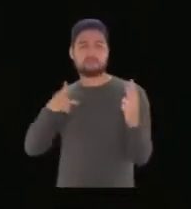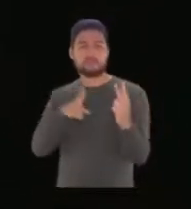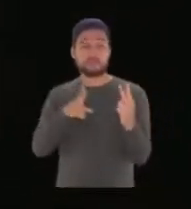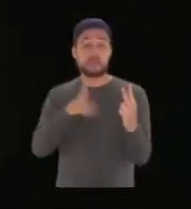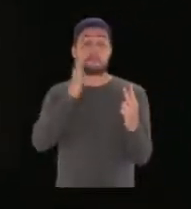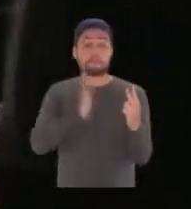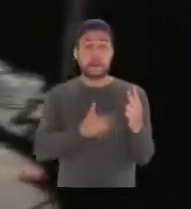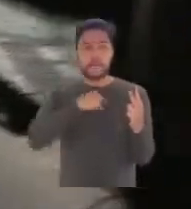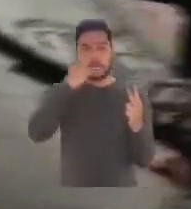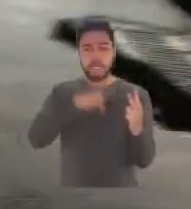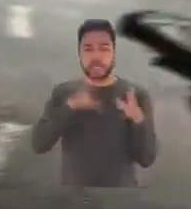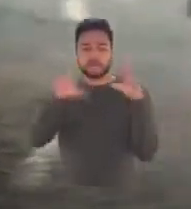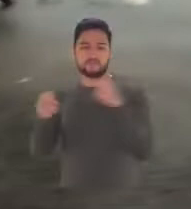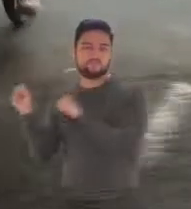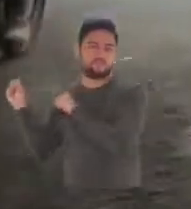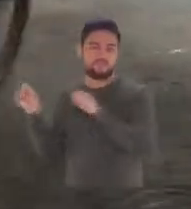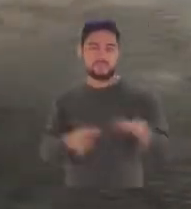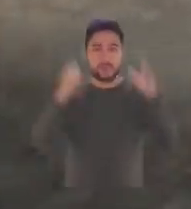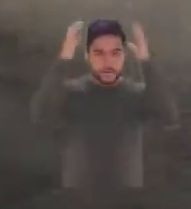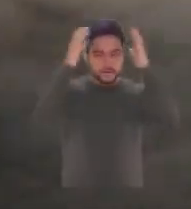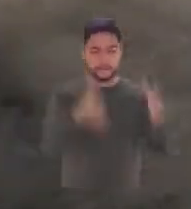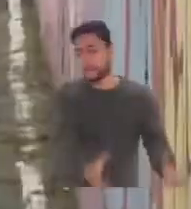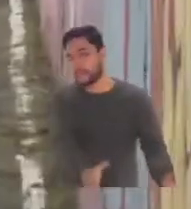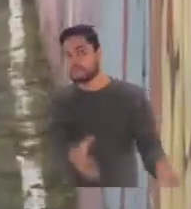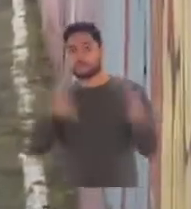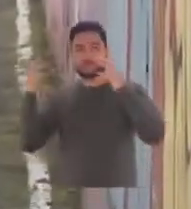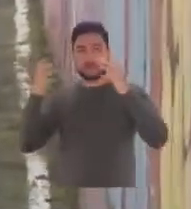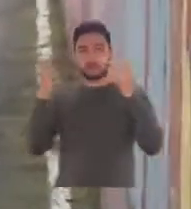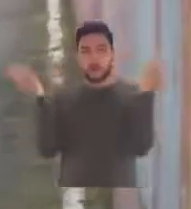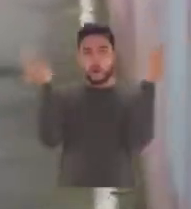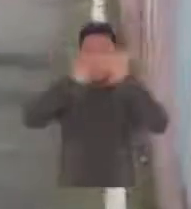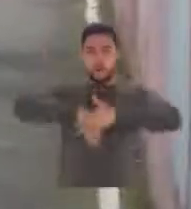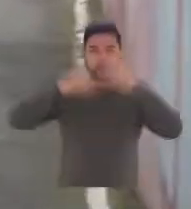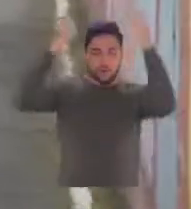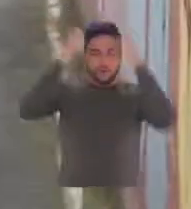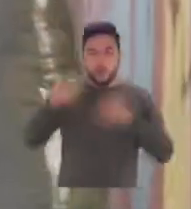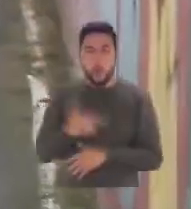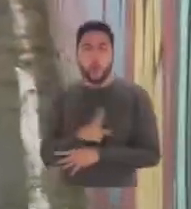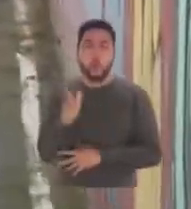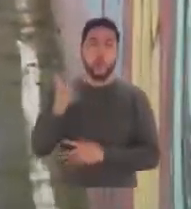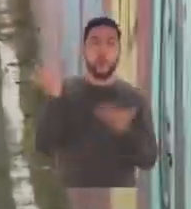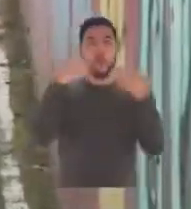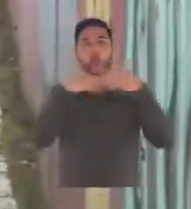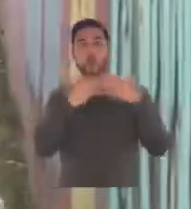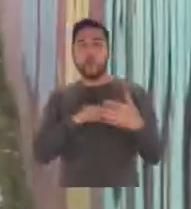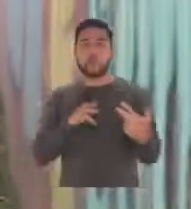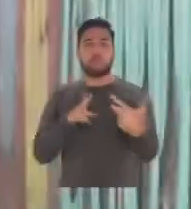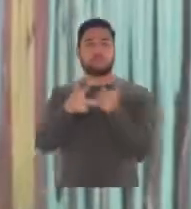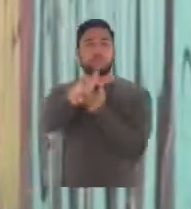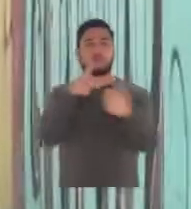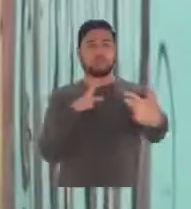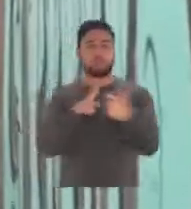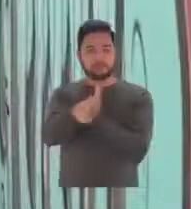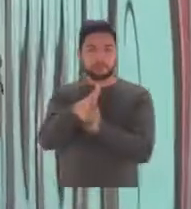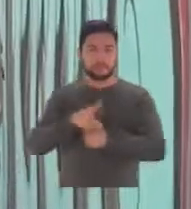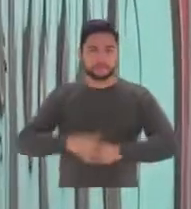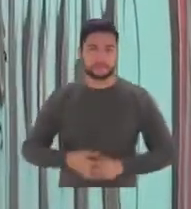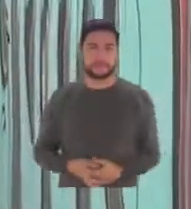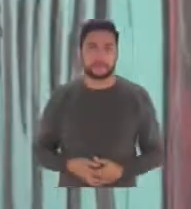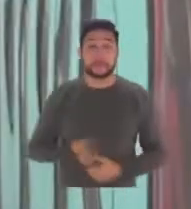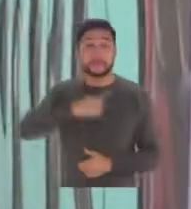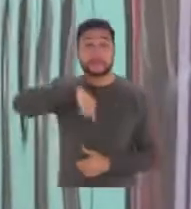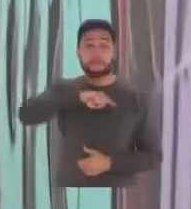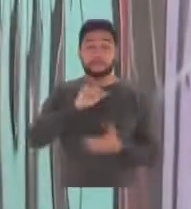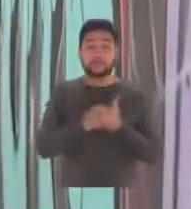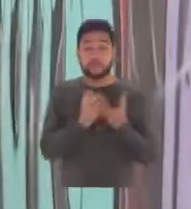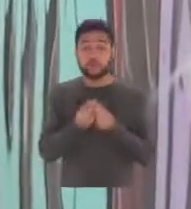hija al piso y le quitan el casco para poderse encamuflar entre todos los ciclistas que usted ve transitando. Todos estaban